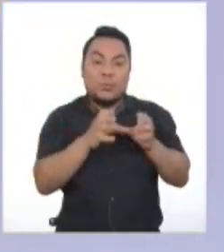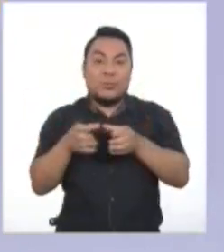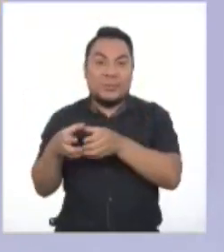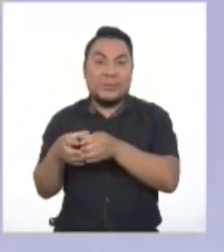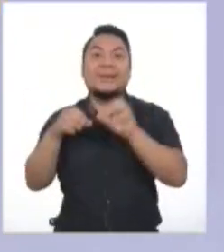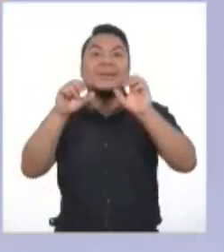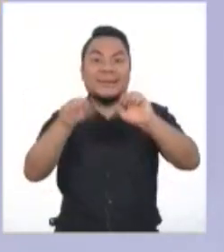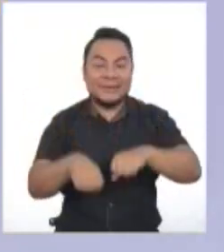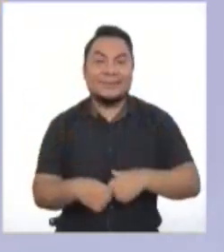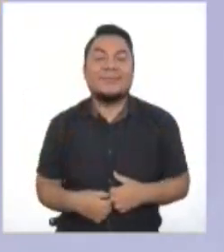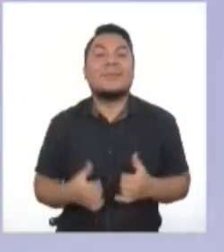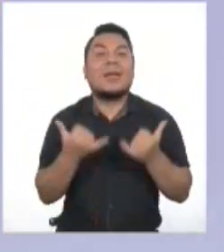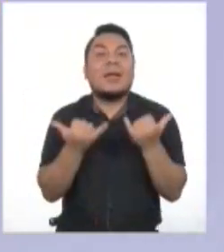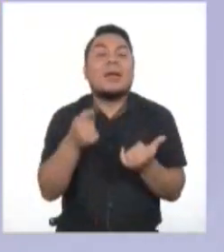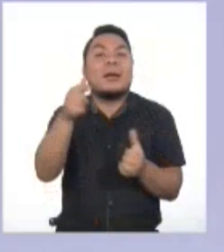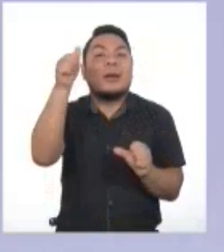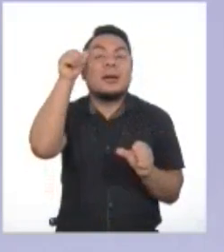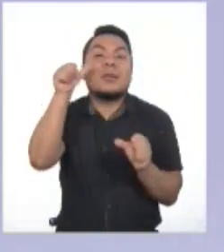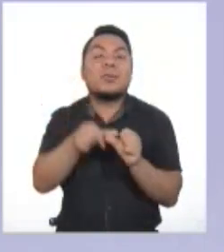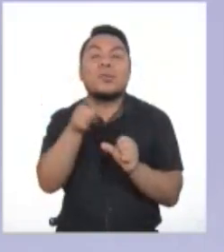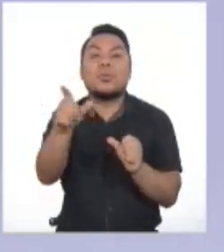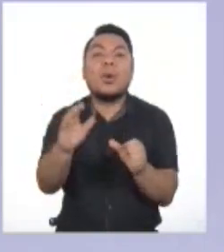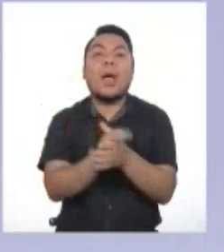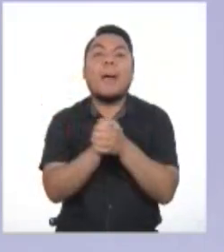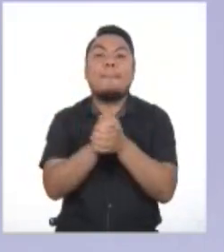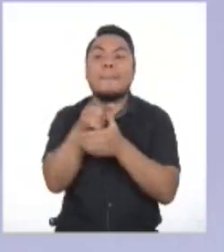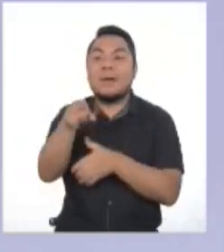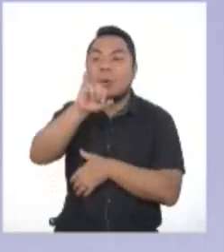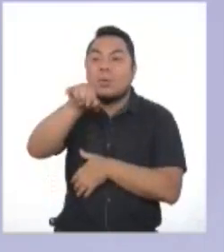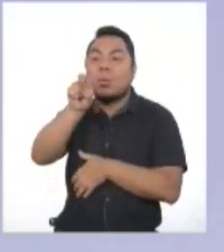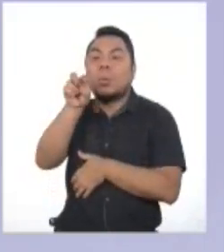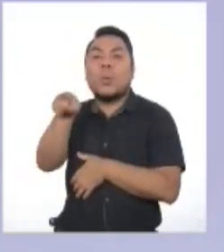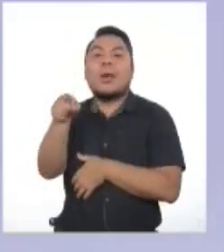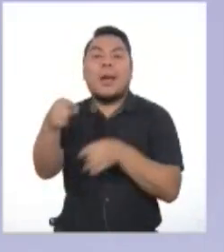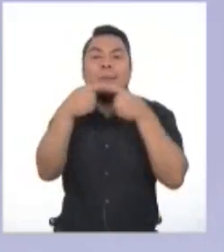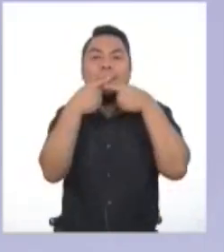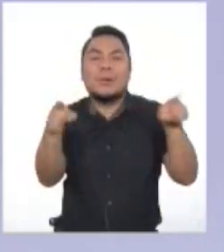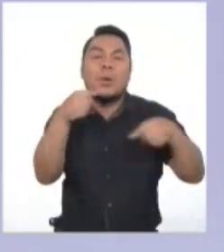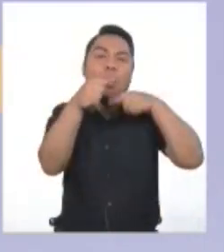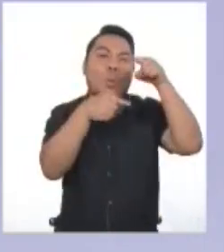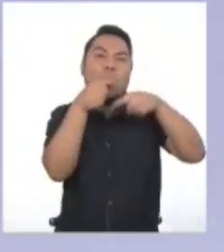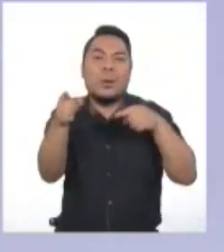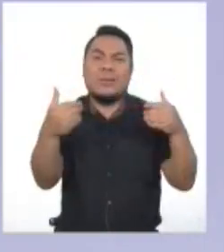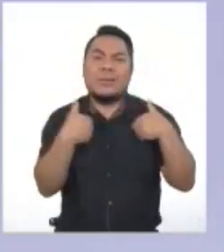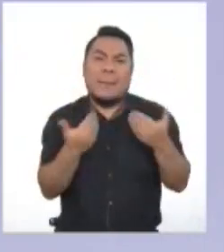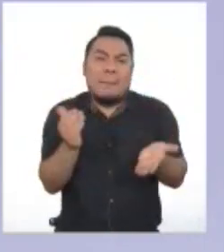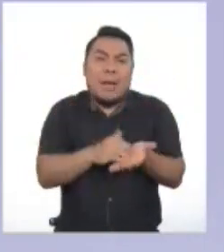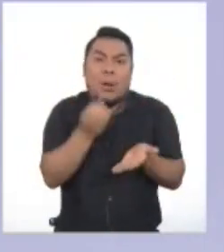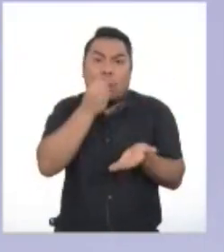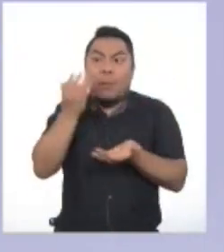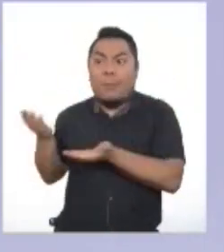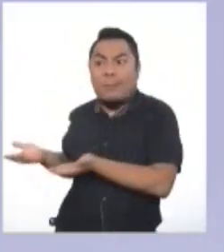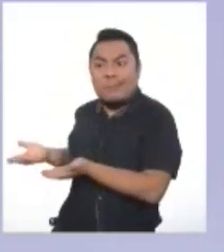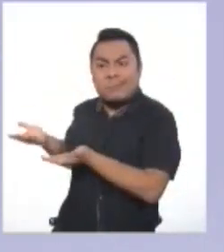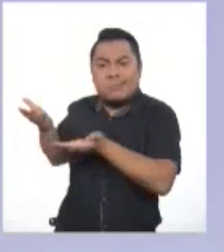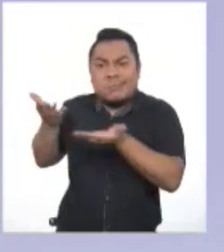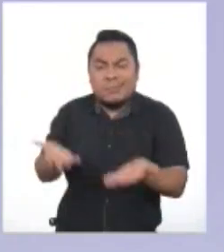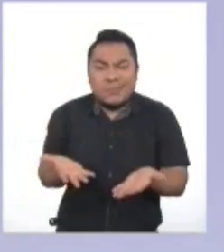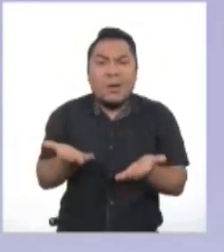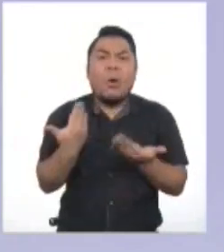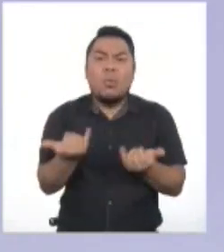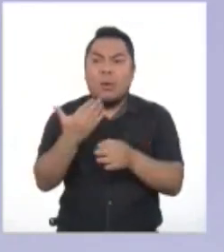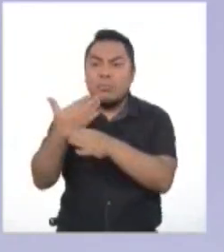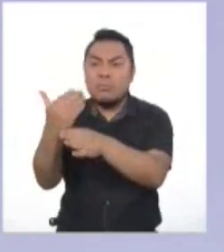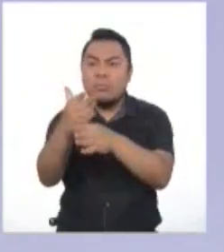es. Ahora, ¿recuerdan que nuestro amigo Juan nos mandó un mensaje contándonos que tenía más alimentos en el almacén? ¿Qué